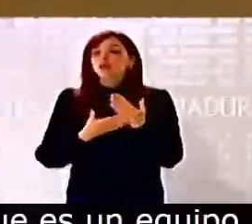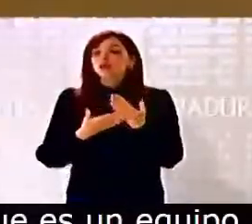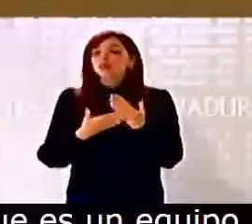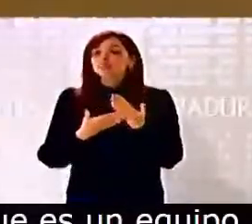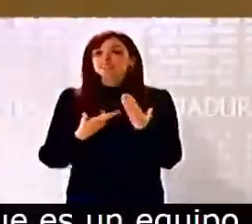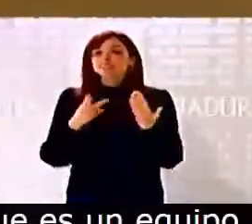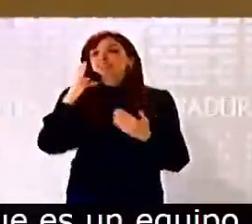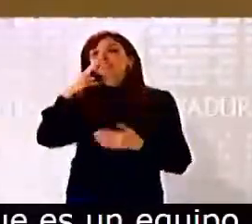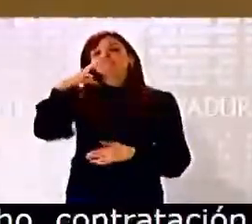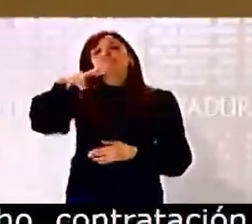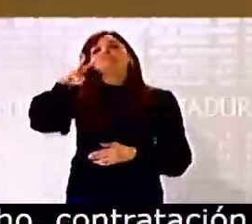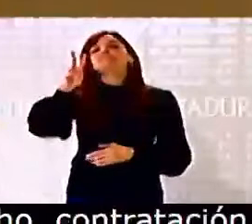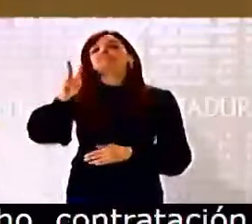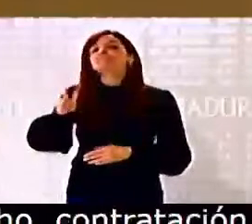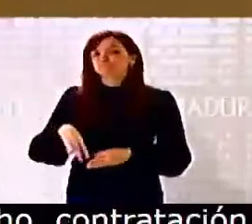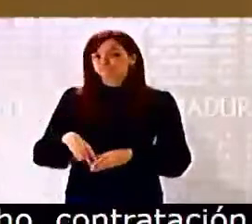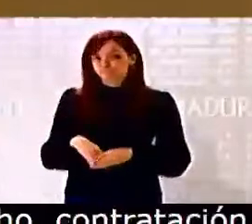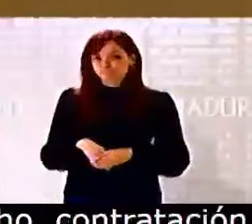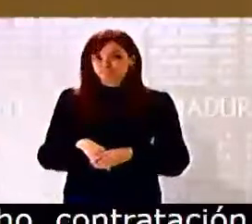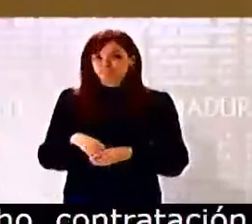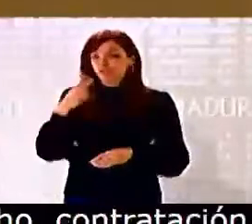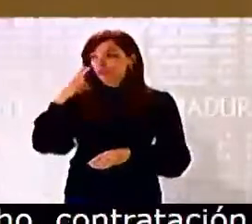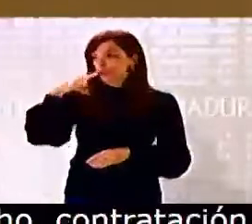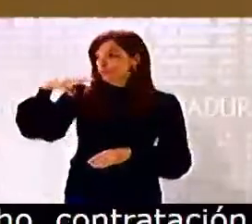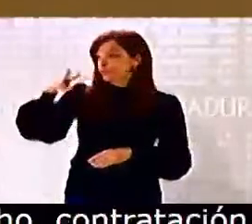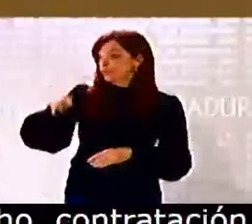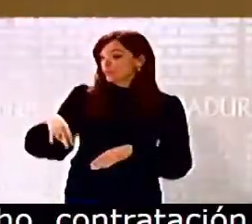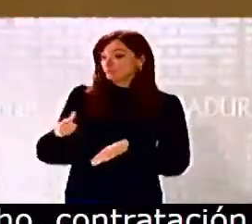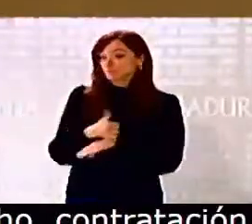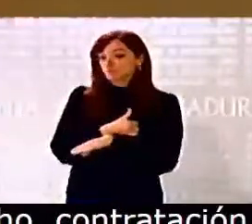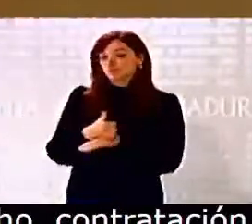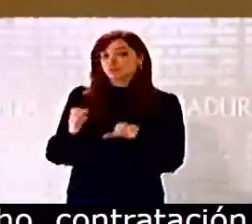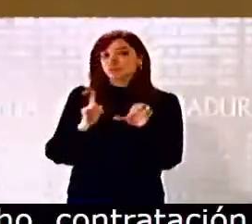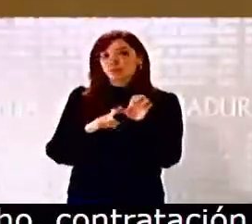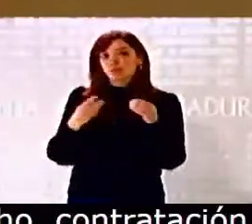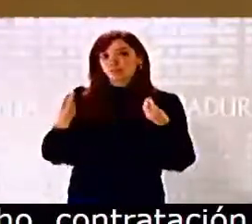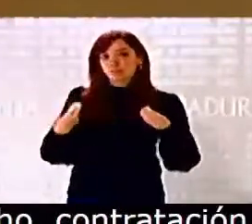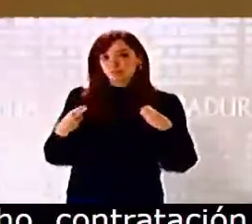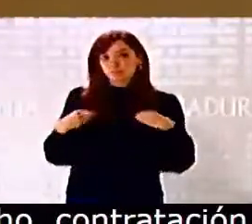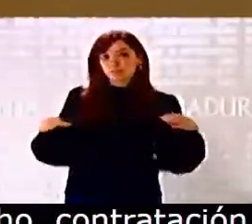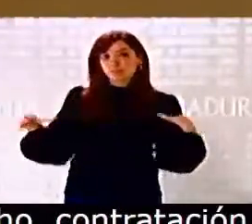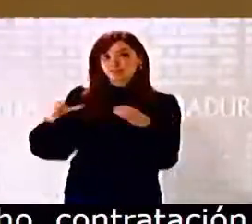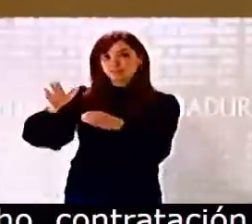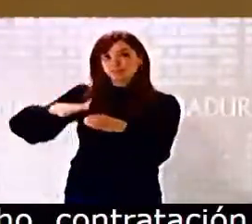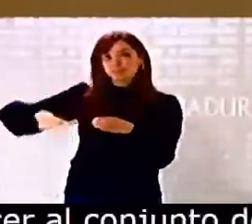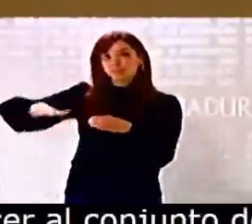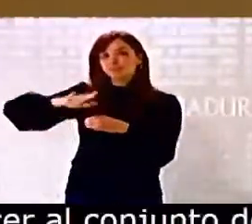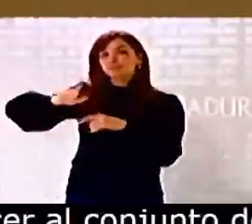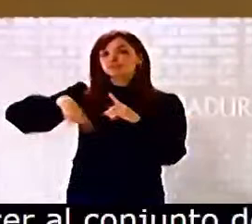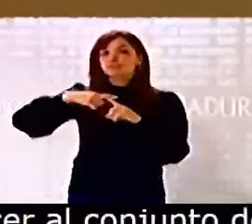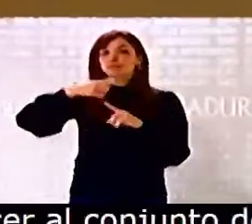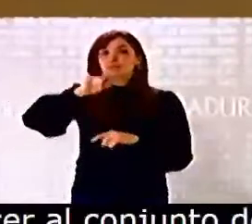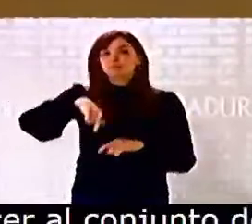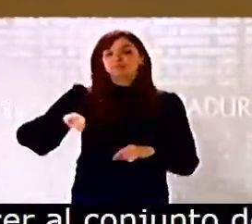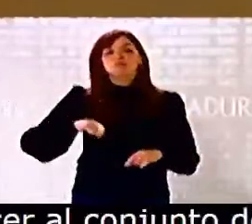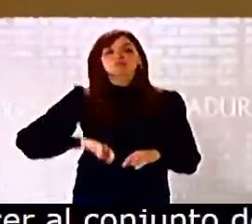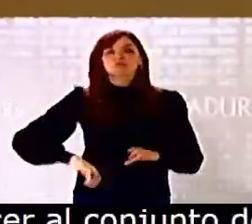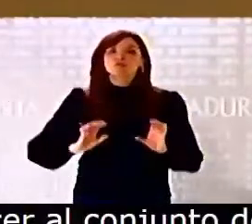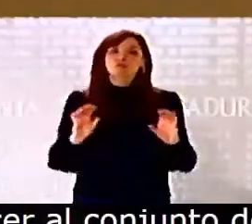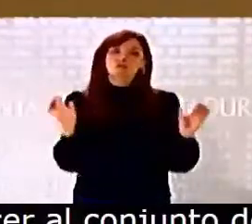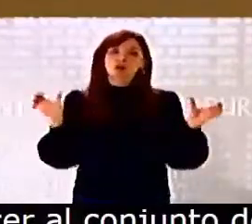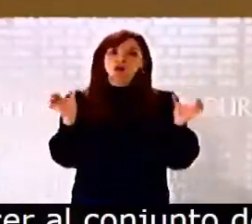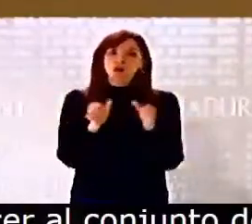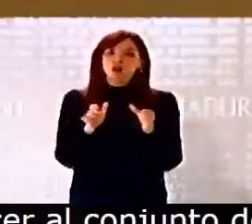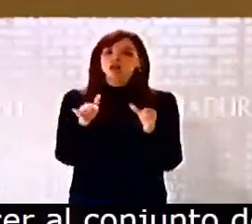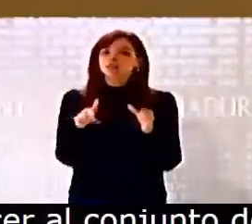el reconocer al conjunto de la sociedad extremeña y al conjunto de los profesionales que